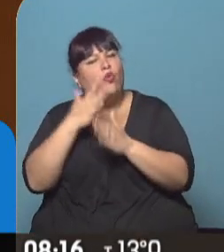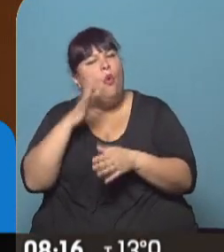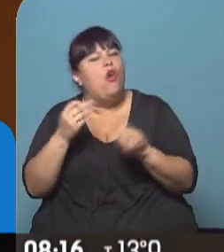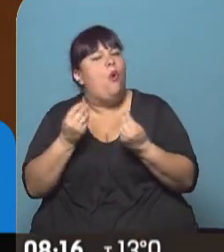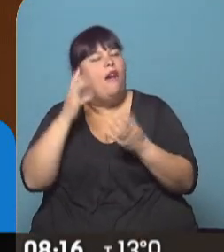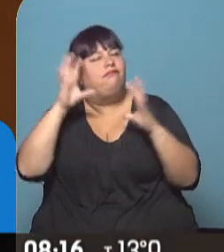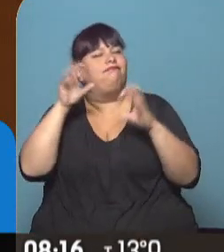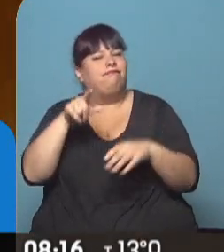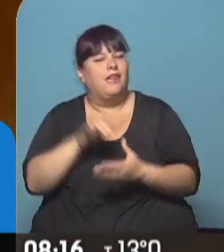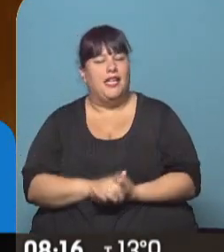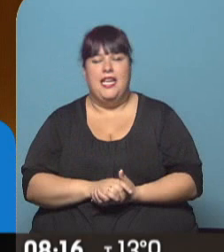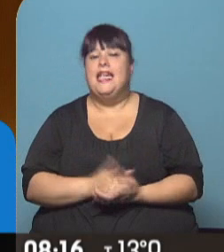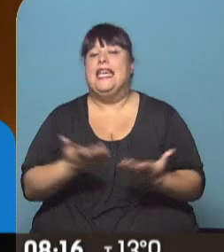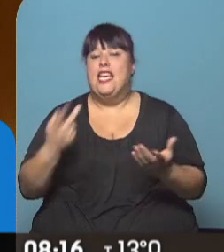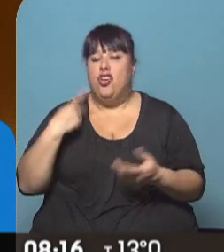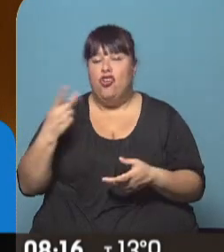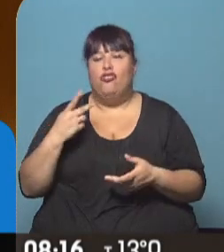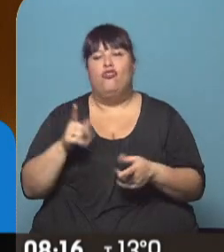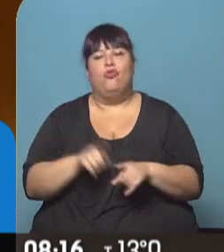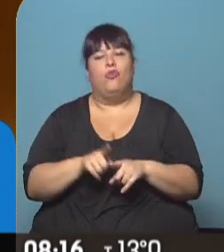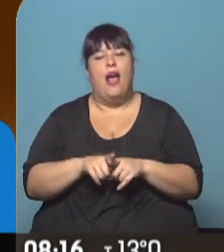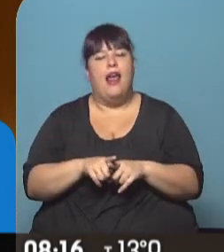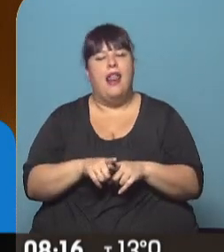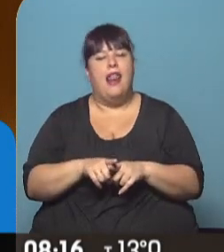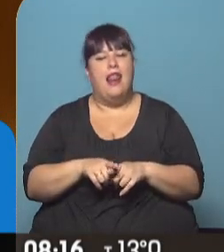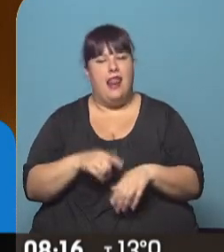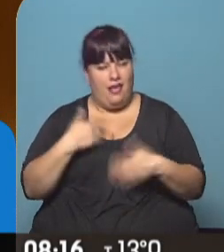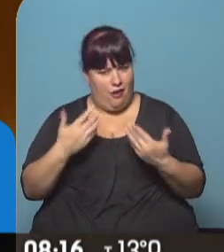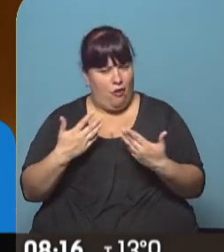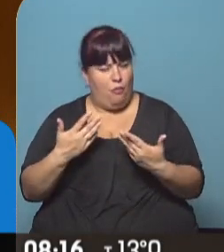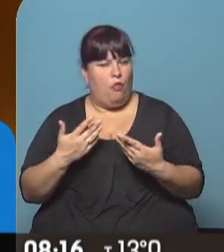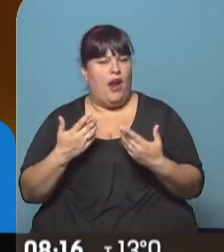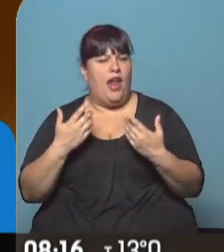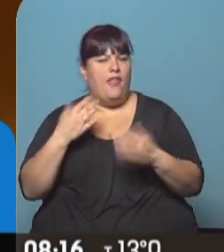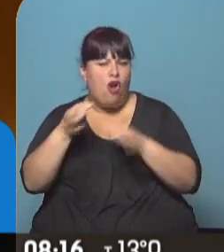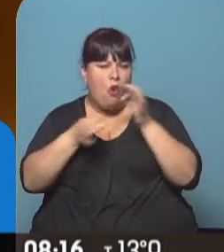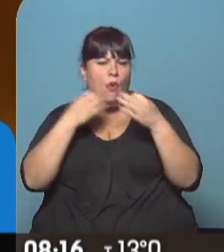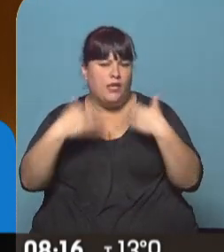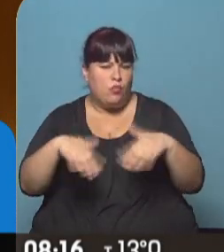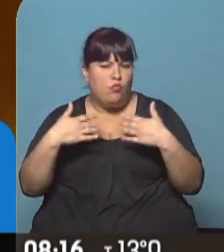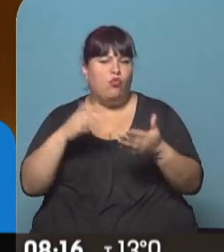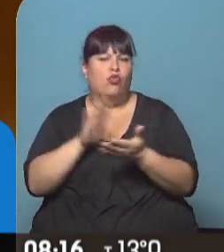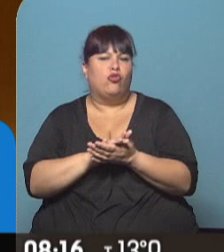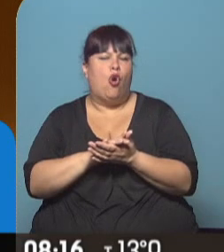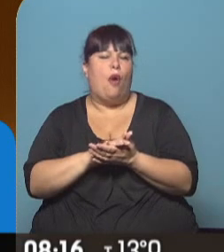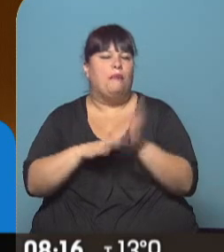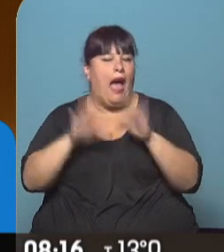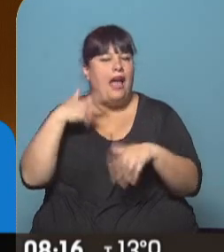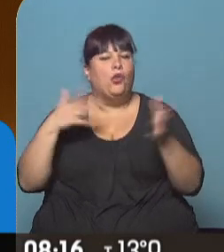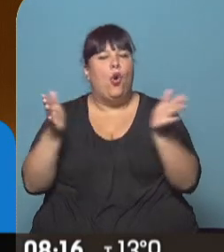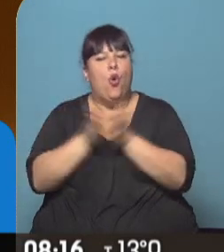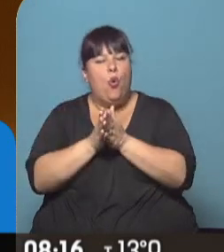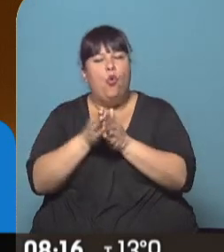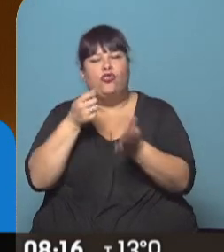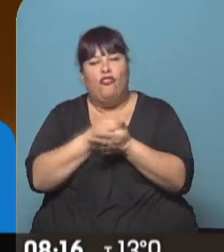cuál fue y nosotros tuvimos la oportunidad de tener muchísimas charlas sobre todo quizás cuando nos juntábamos